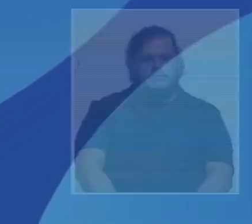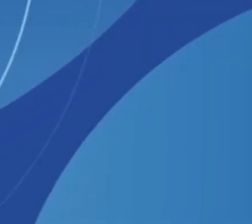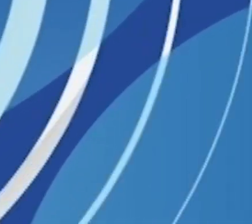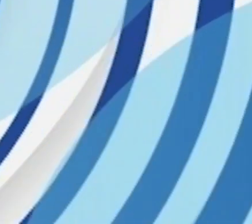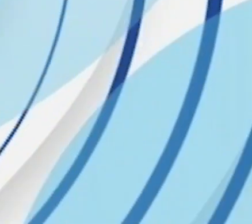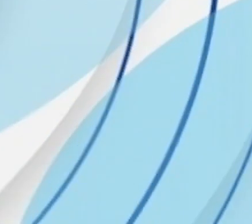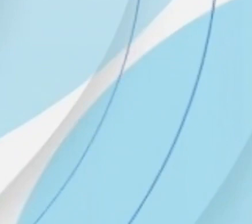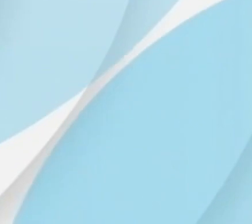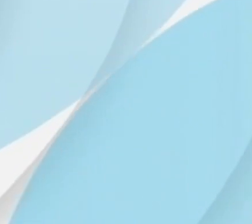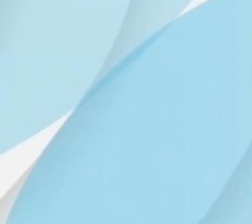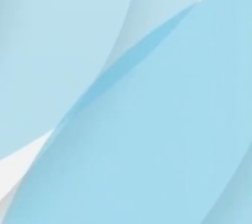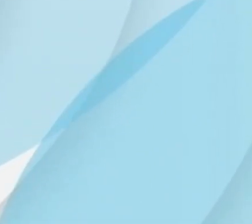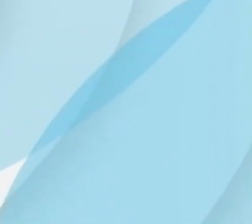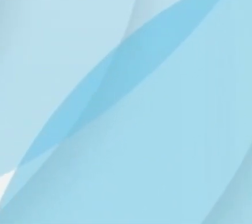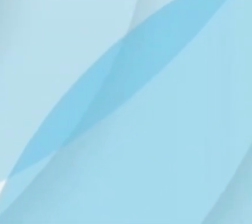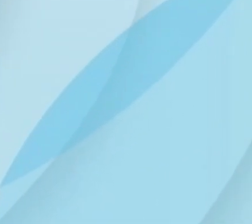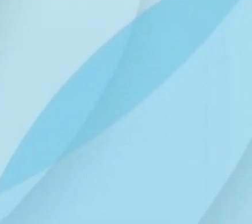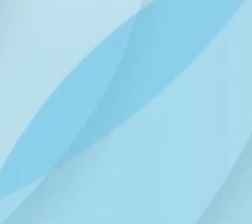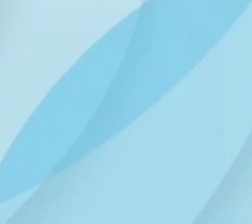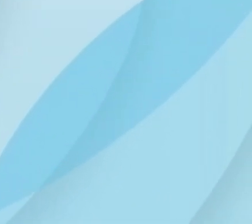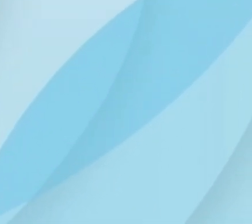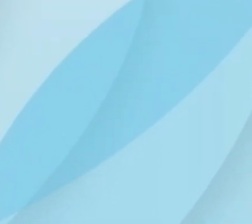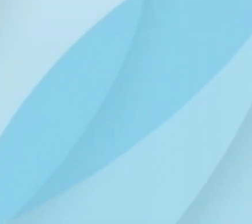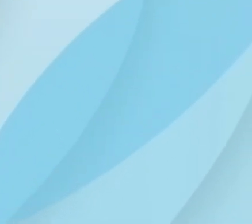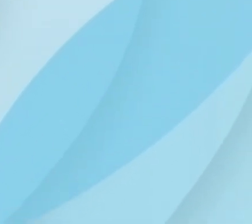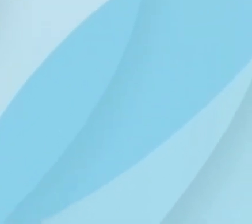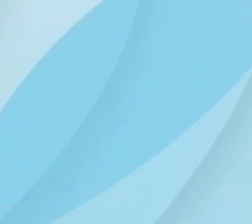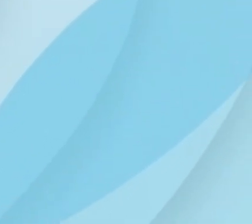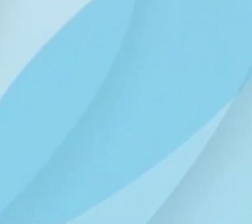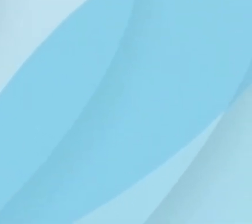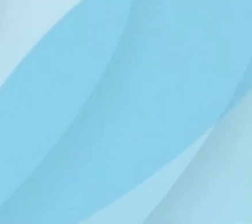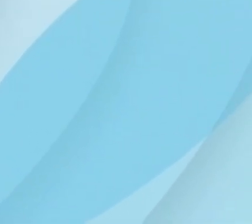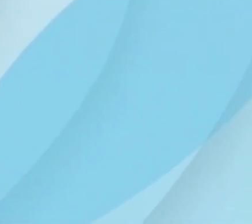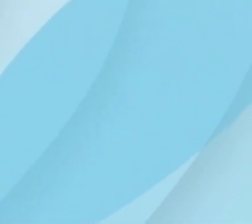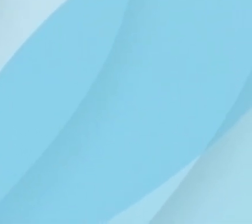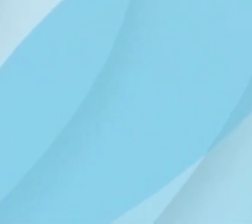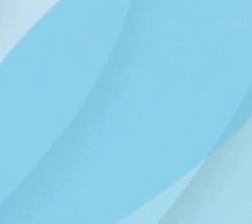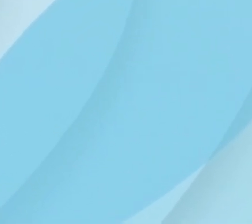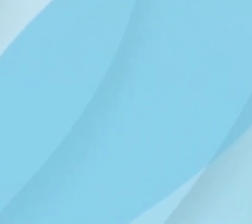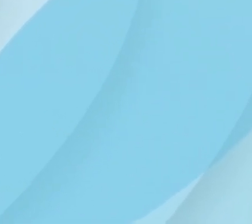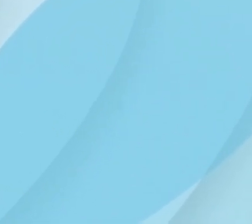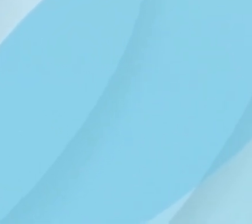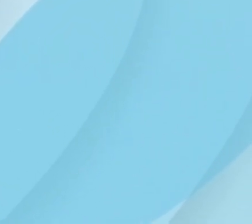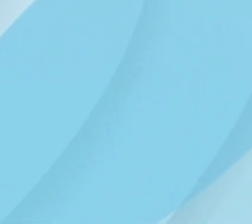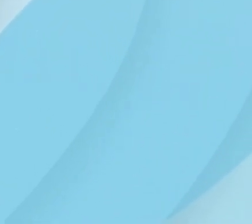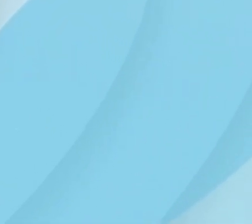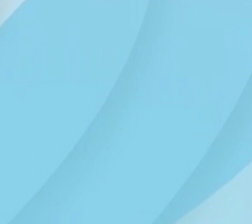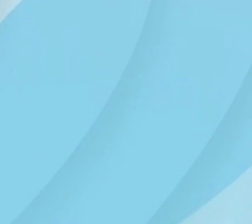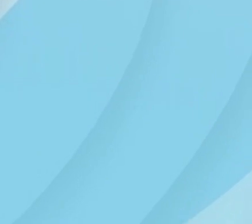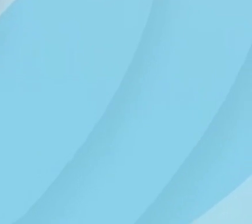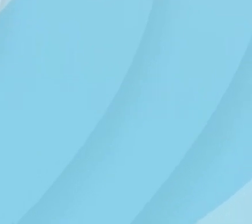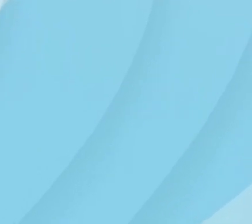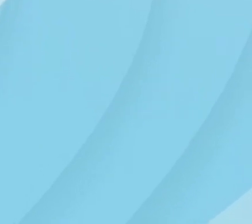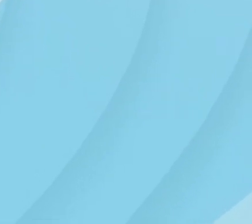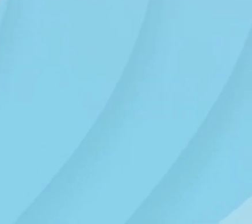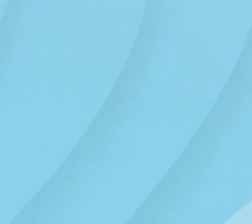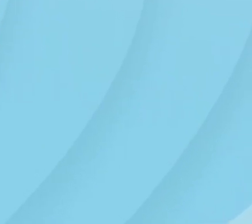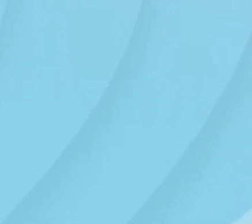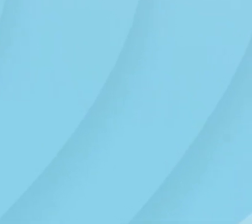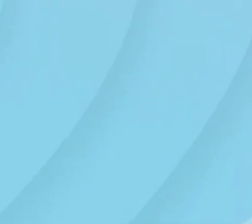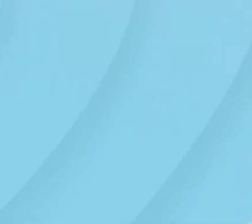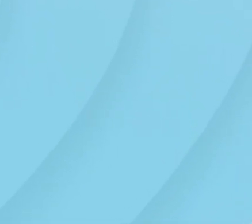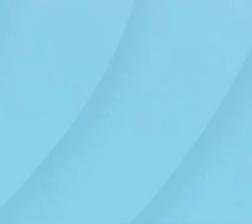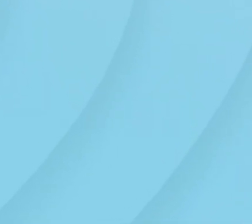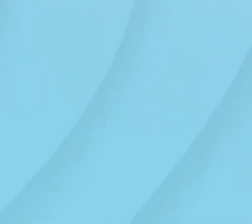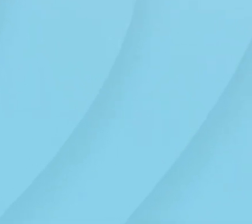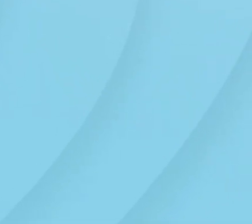El Banco de Costa Rica le trae la cápsula de Finanzas en Acción. Conozca todas las novedades del banco y los mejores consejos financieros